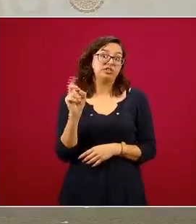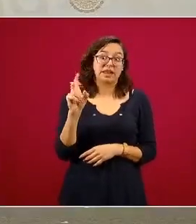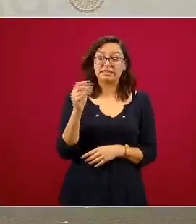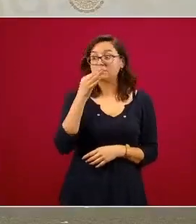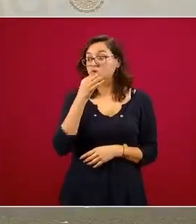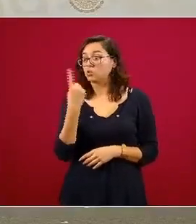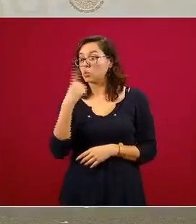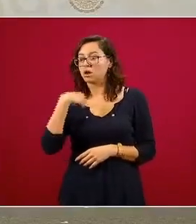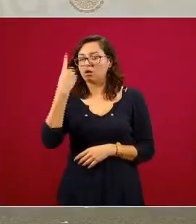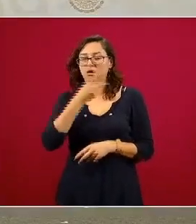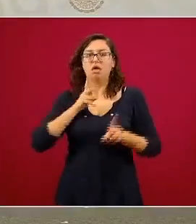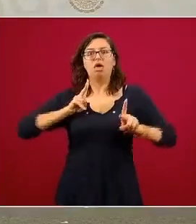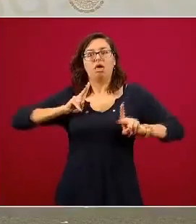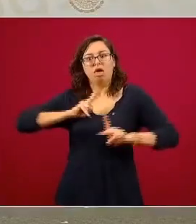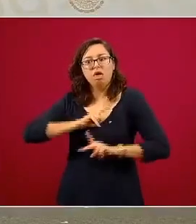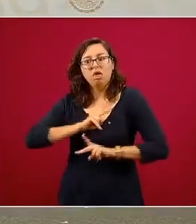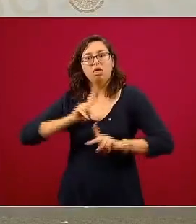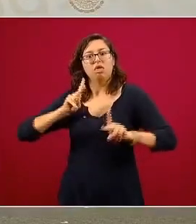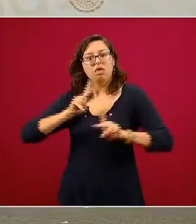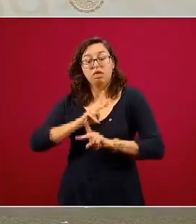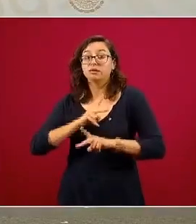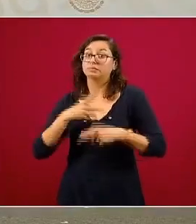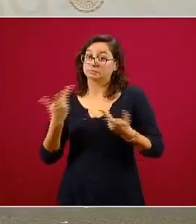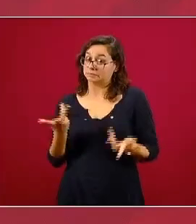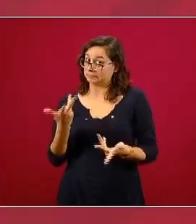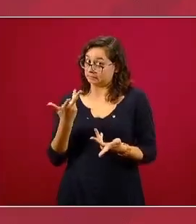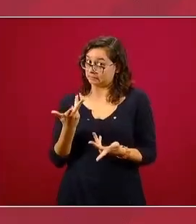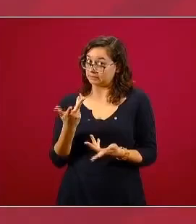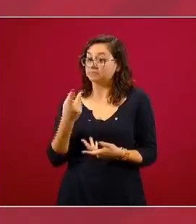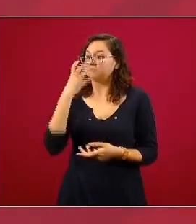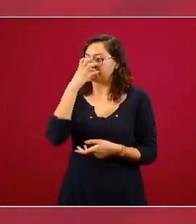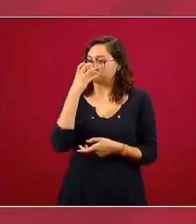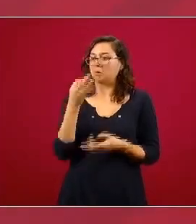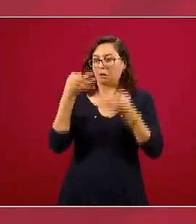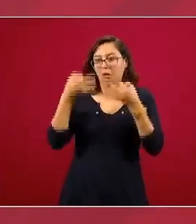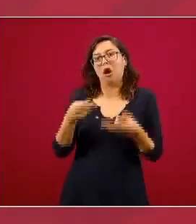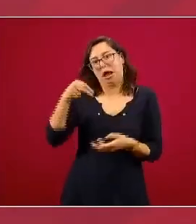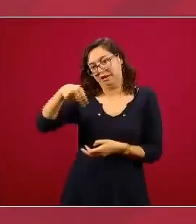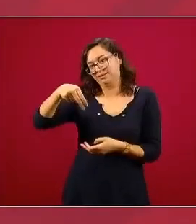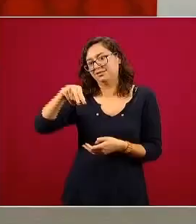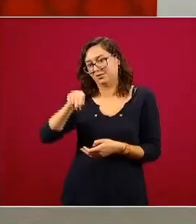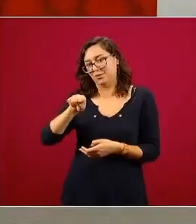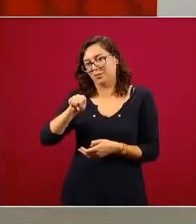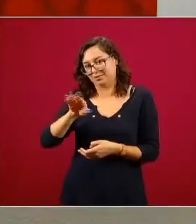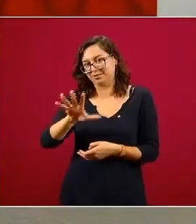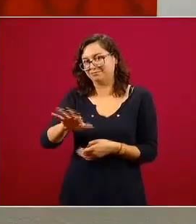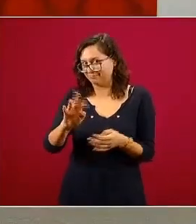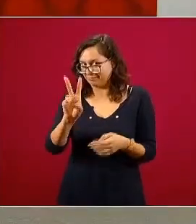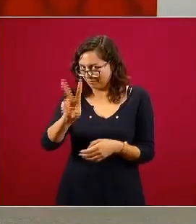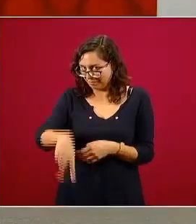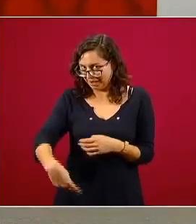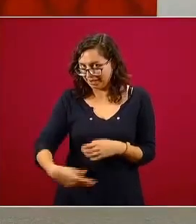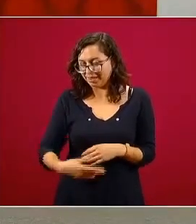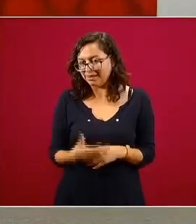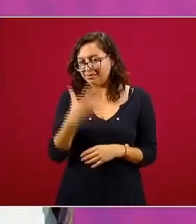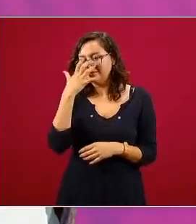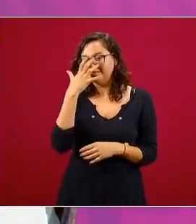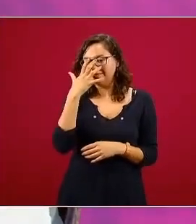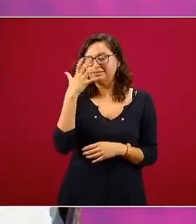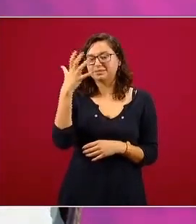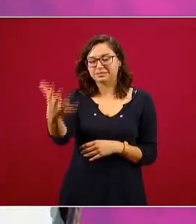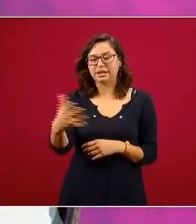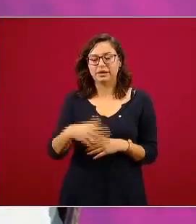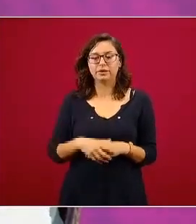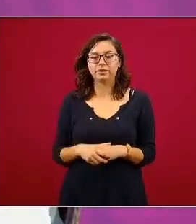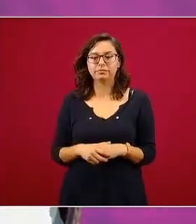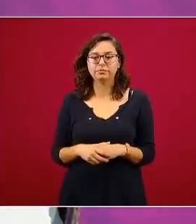realmente va a sentir que le falta el aire. Y ese podría ser un dato de que realmente la mascarilla esté teniendo la eficiencia que produce, más allá